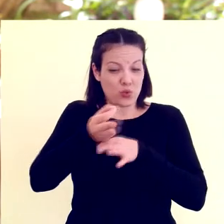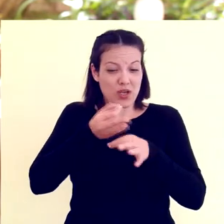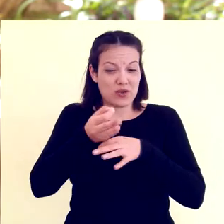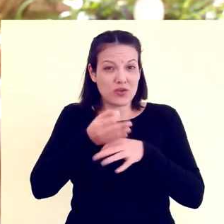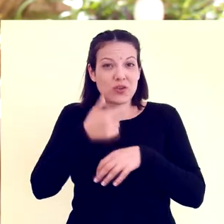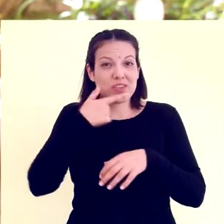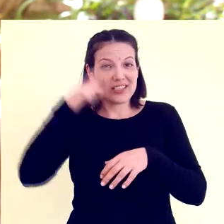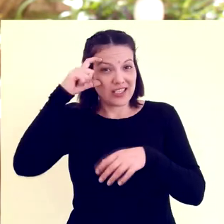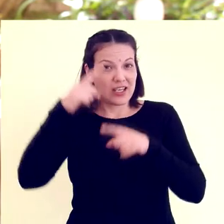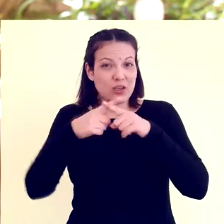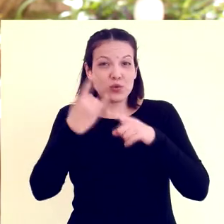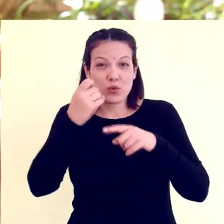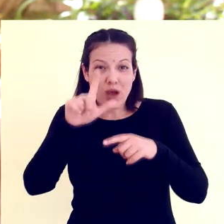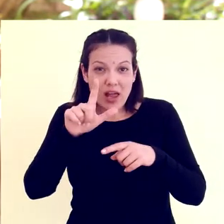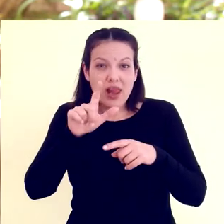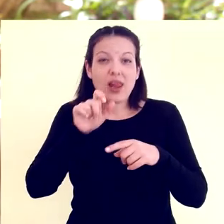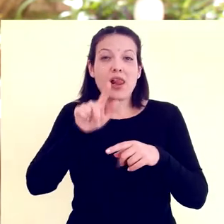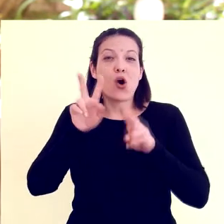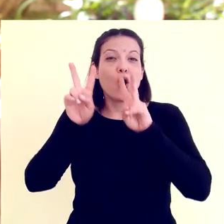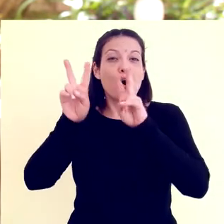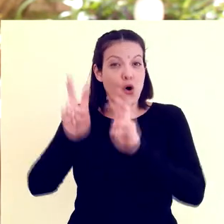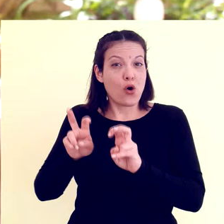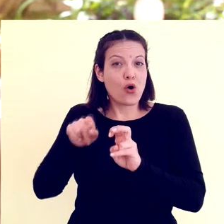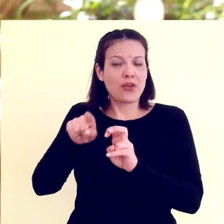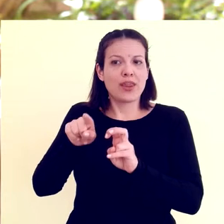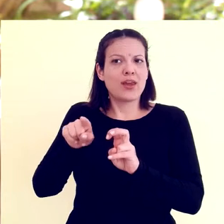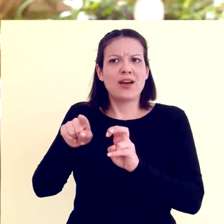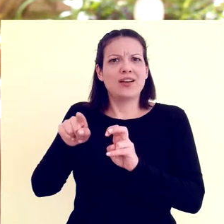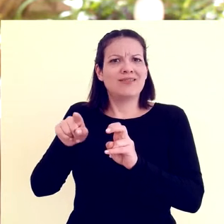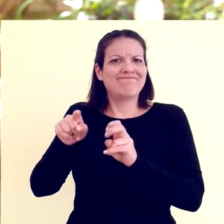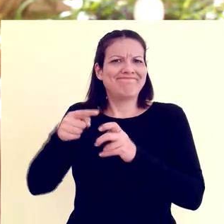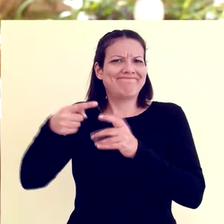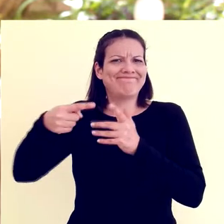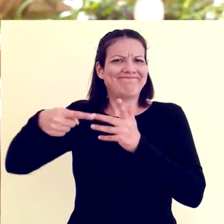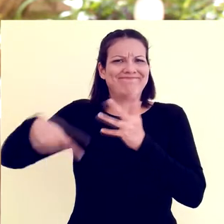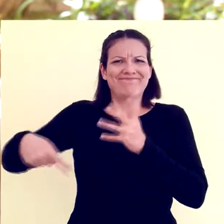sexual, digamos, es un contenido que sumamente amplio,